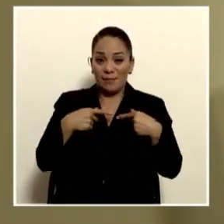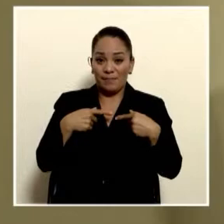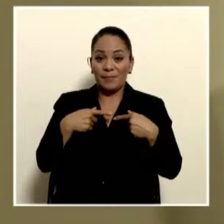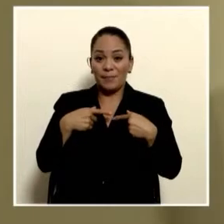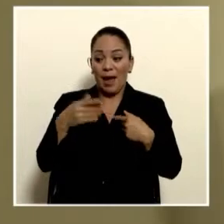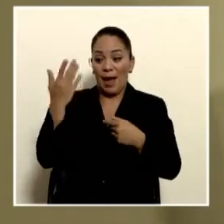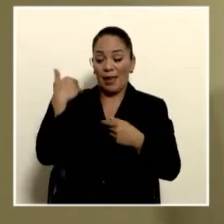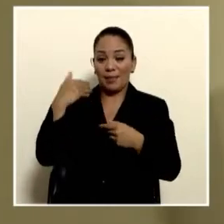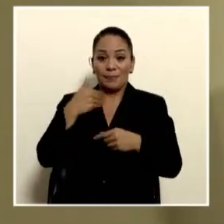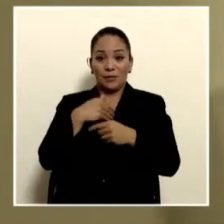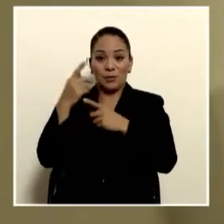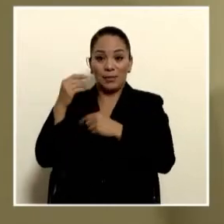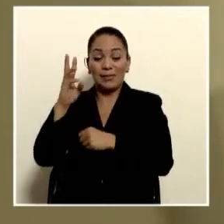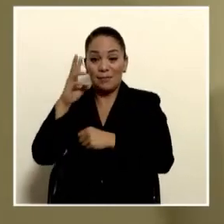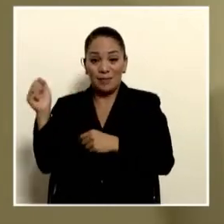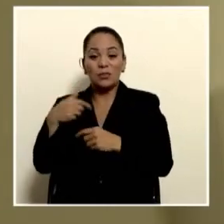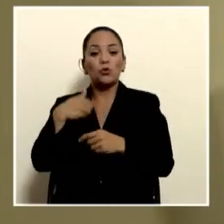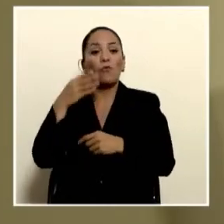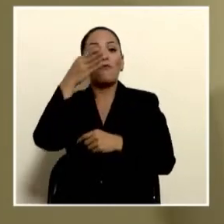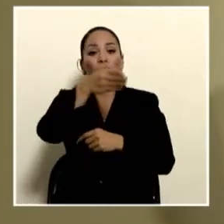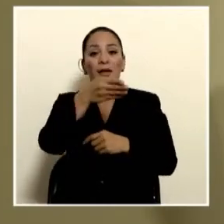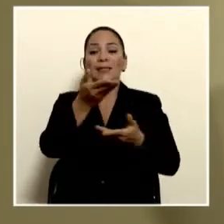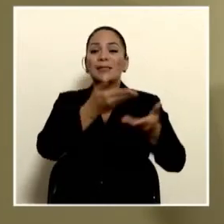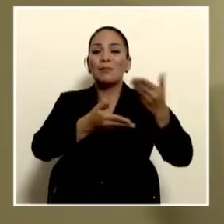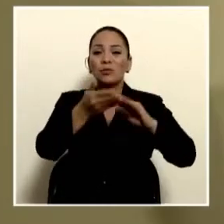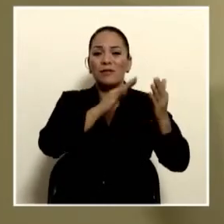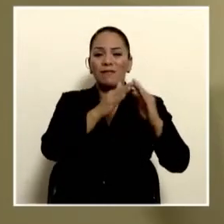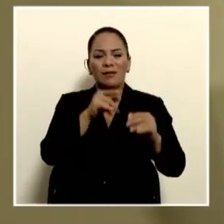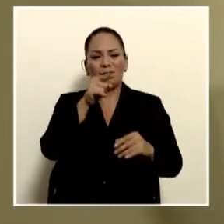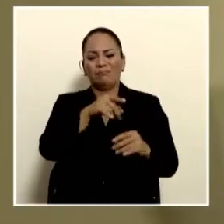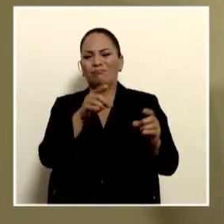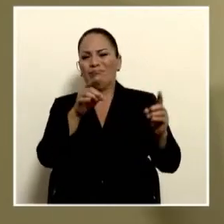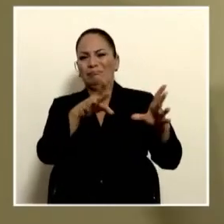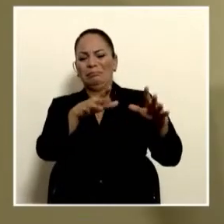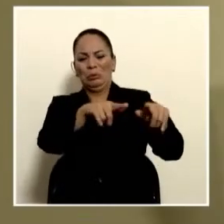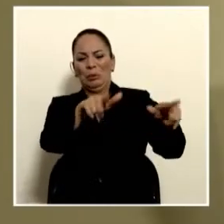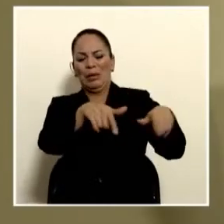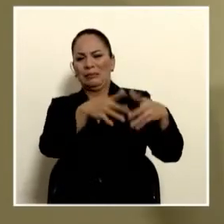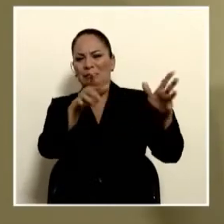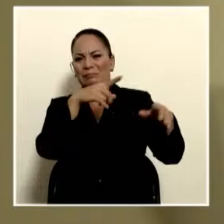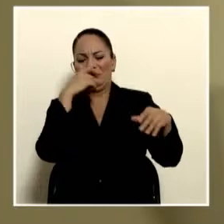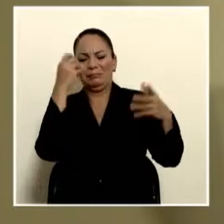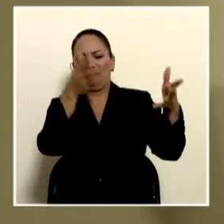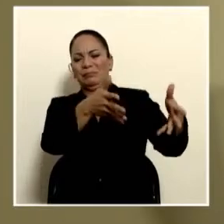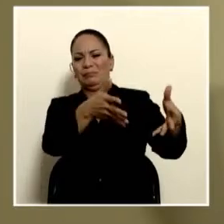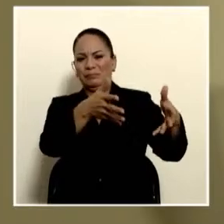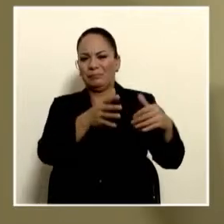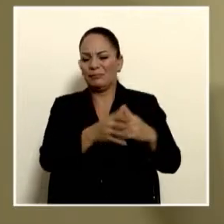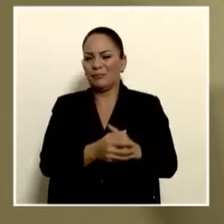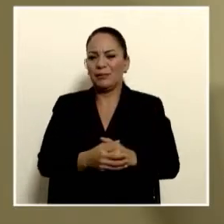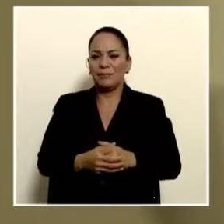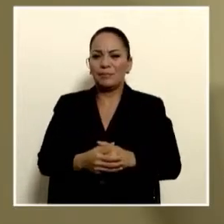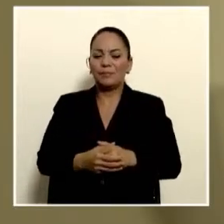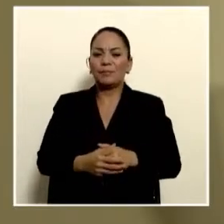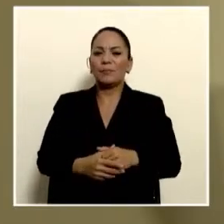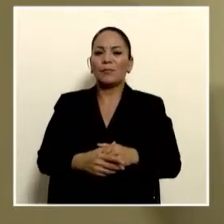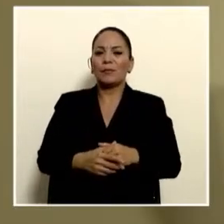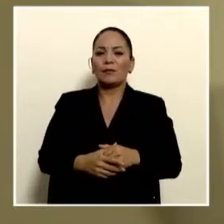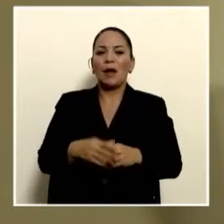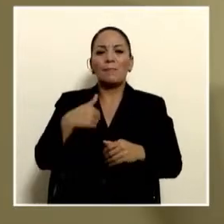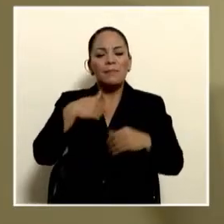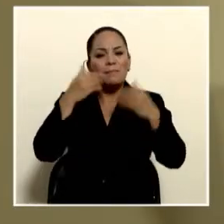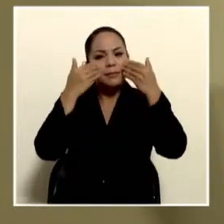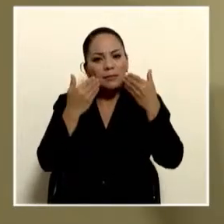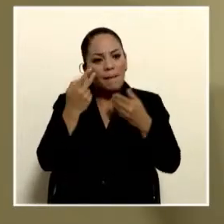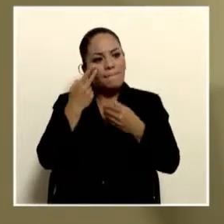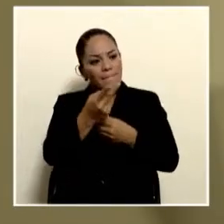duré en Hacienda, fue ir al servicio civil. Es un cuchitril, donde estaba antes. Una de las cosas que me entristece es